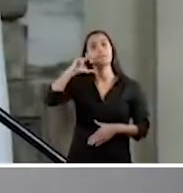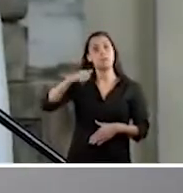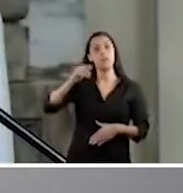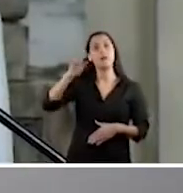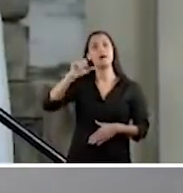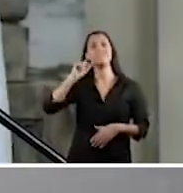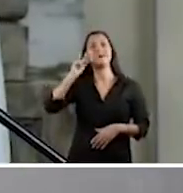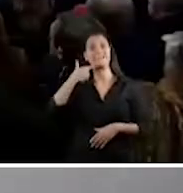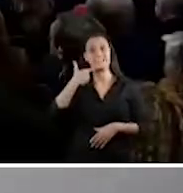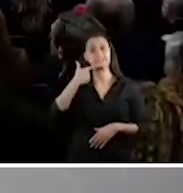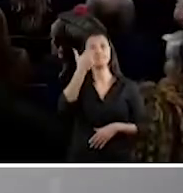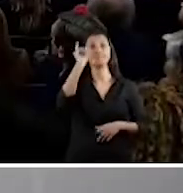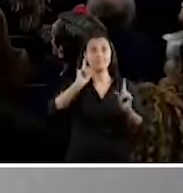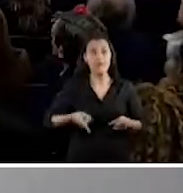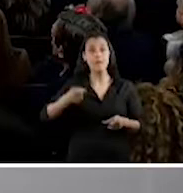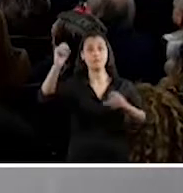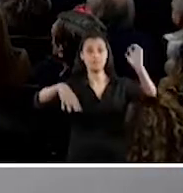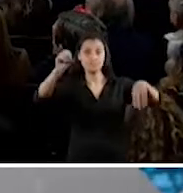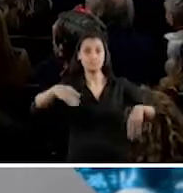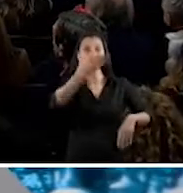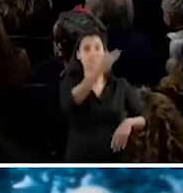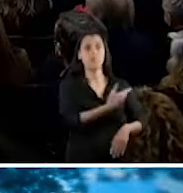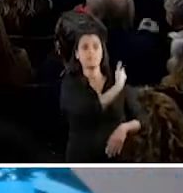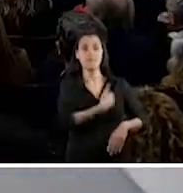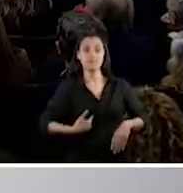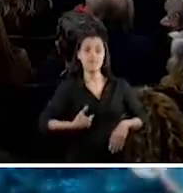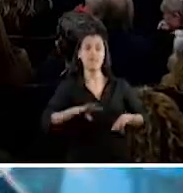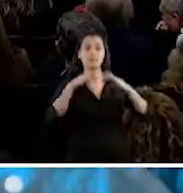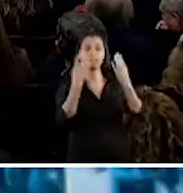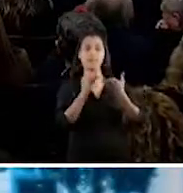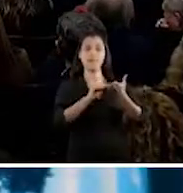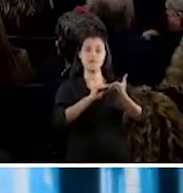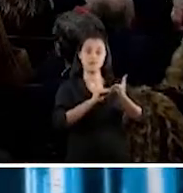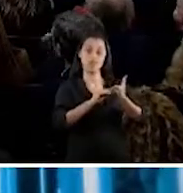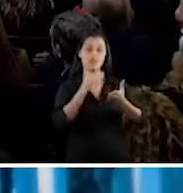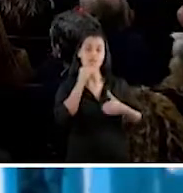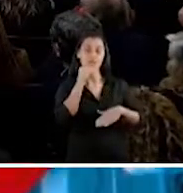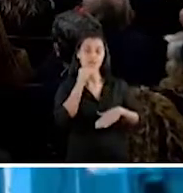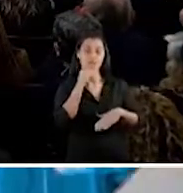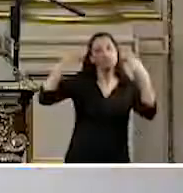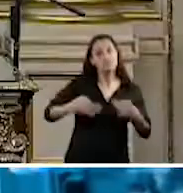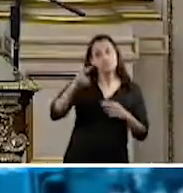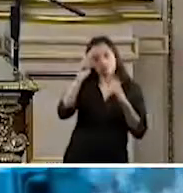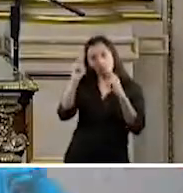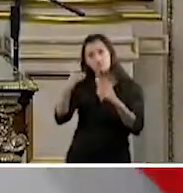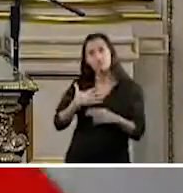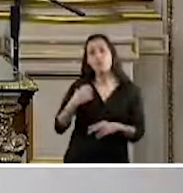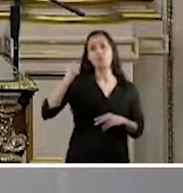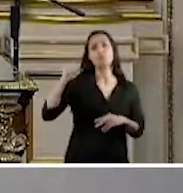reglas de juego van a ser estas sigamos jugando por nosotros nos adaptamos pero sin reglas no podemos jugar directamente se entiende clara